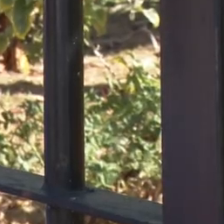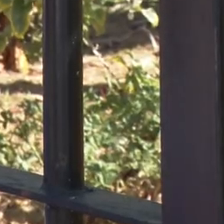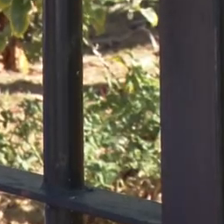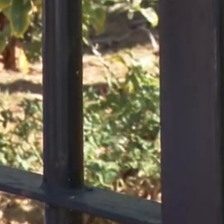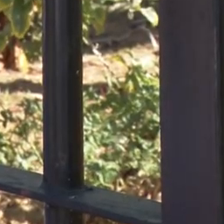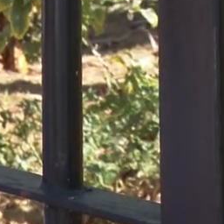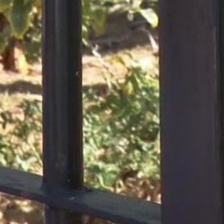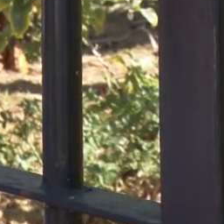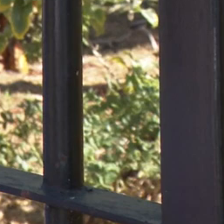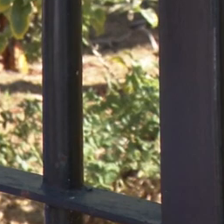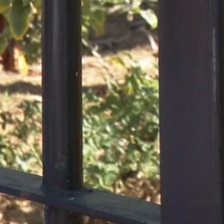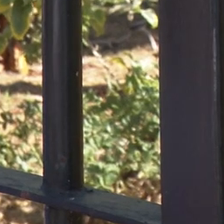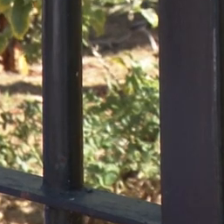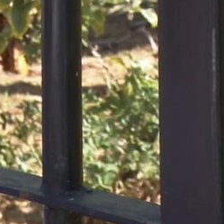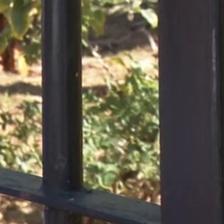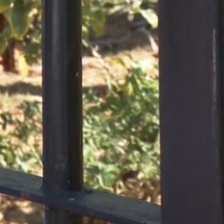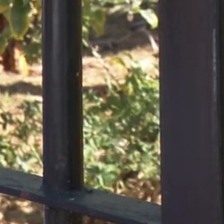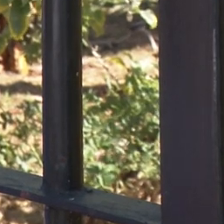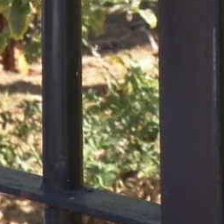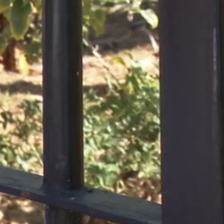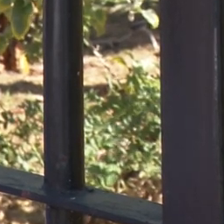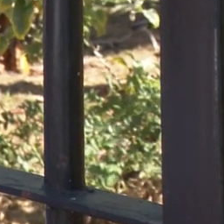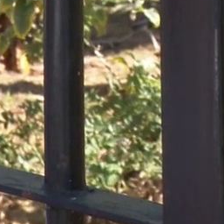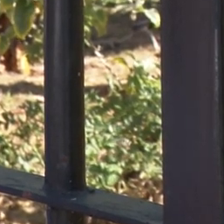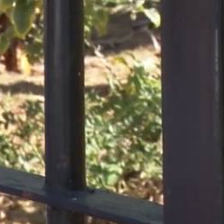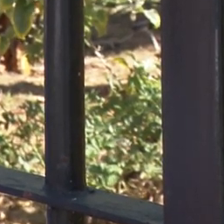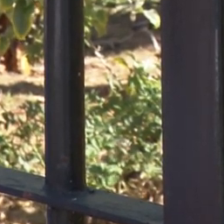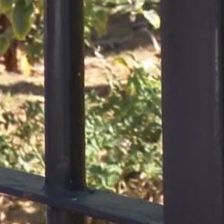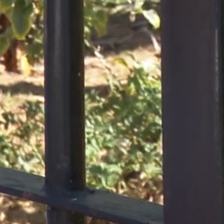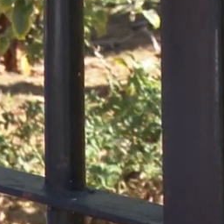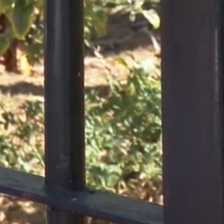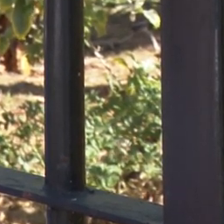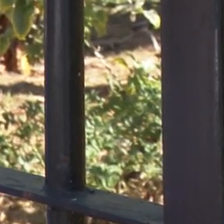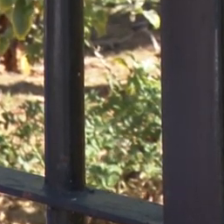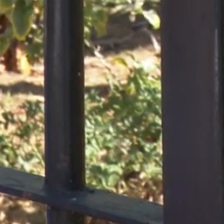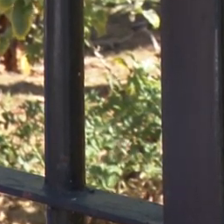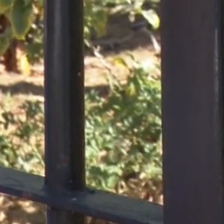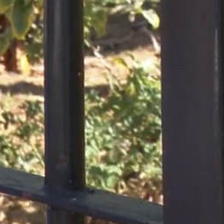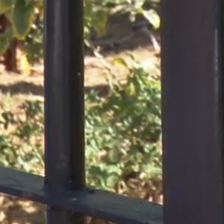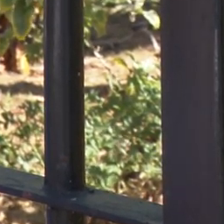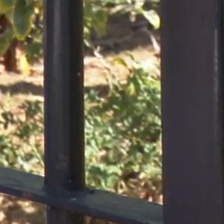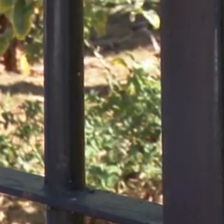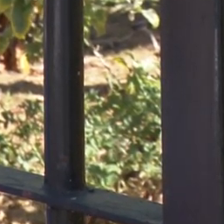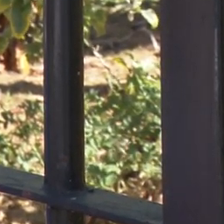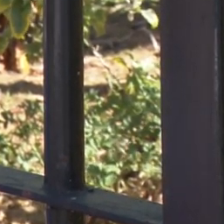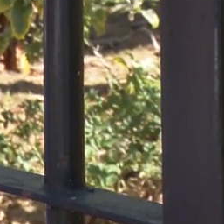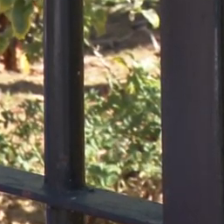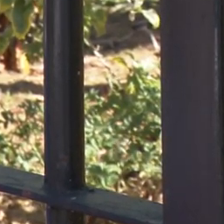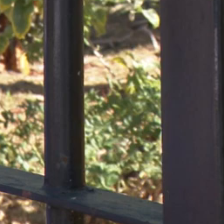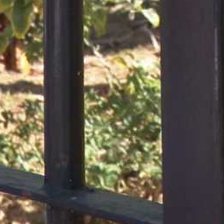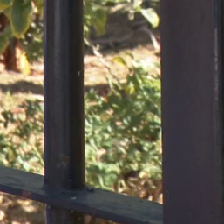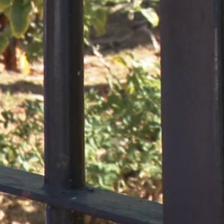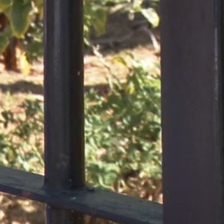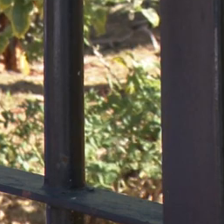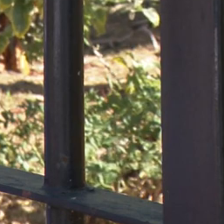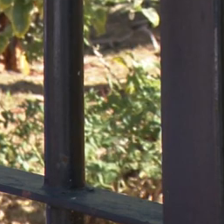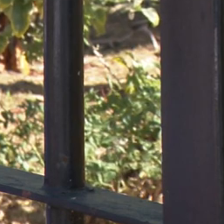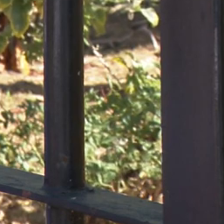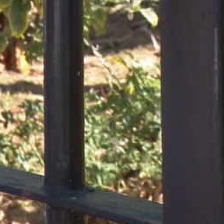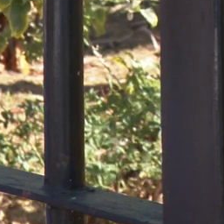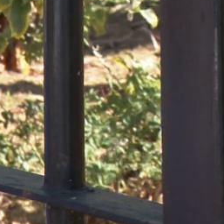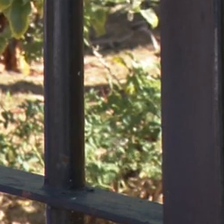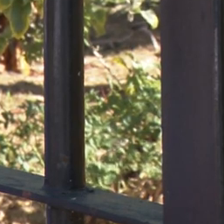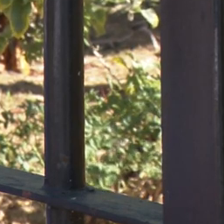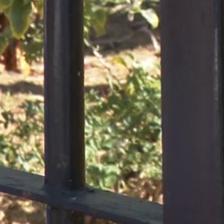acuerdo qué opinión tiene pues Yo le diría que como de acuerdo no estoy porque hay mucha señora adulto mayor aquí en cur y